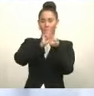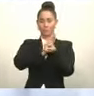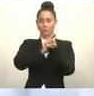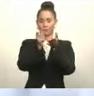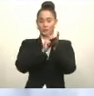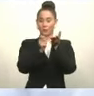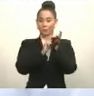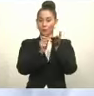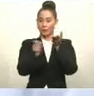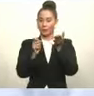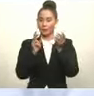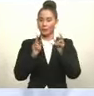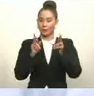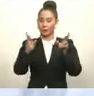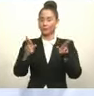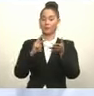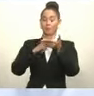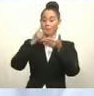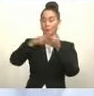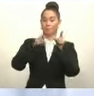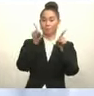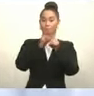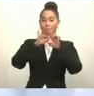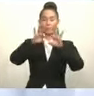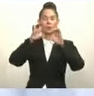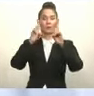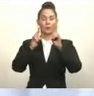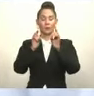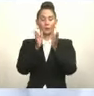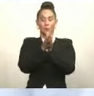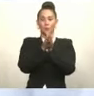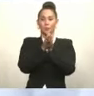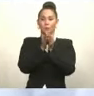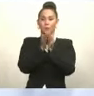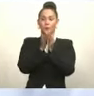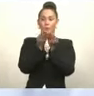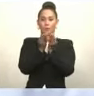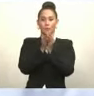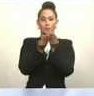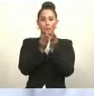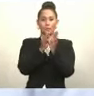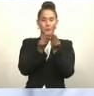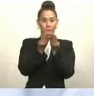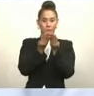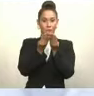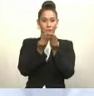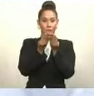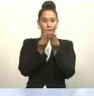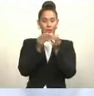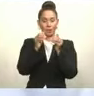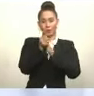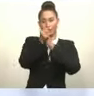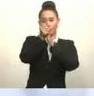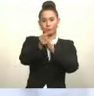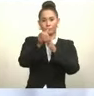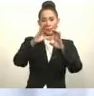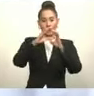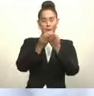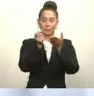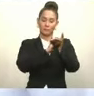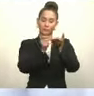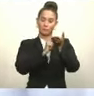cumplió. El plan contempló la dotación de cuadernillos para guiar las clases. Esos cuadernillos ya